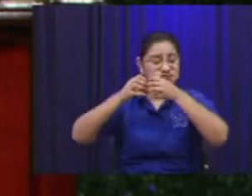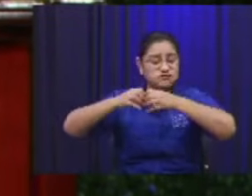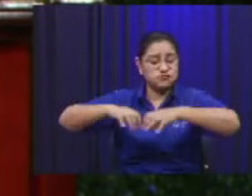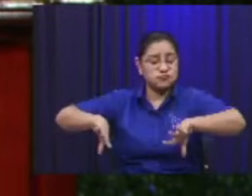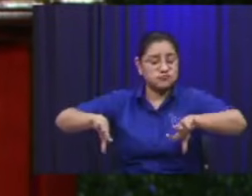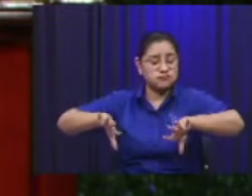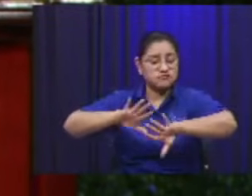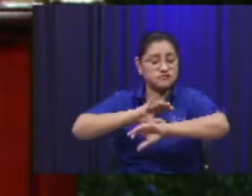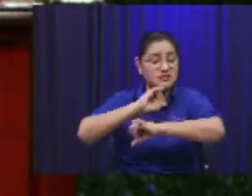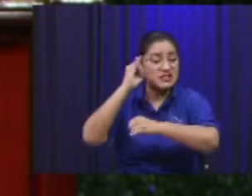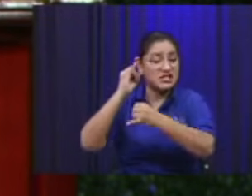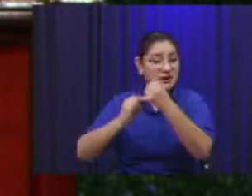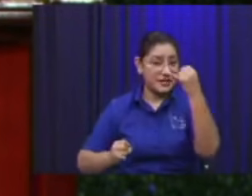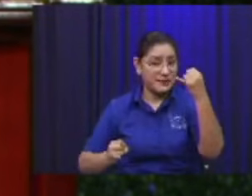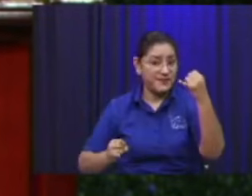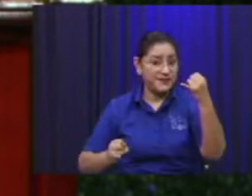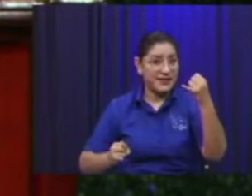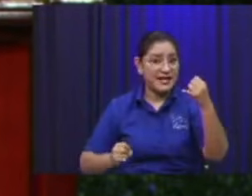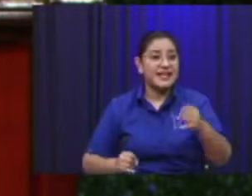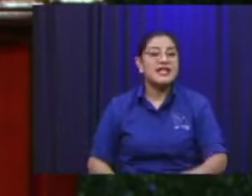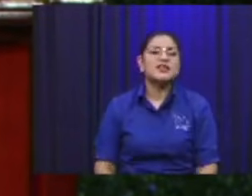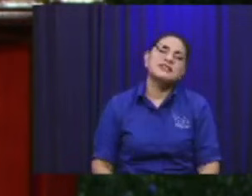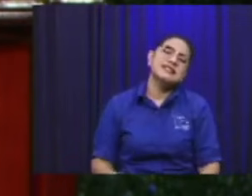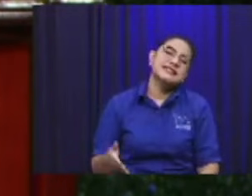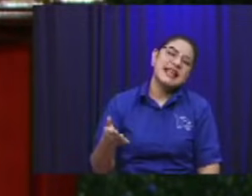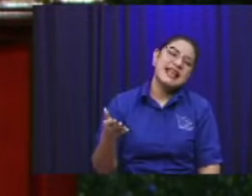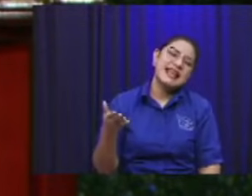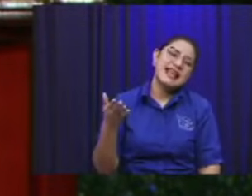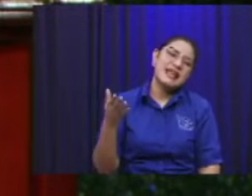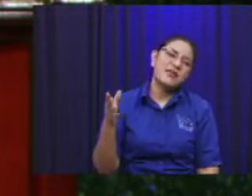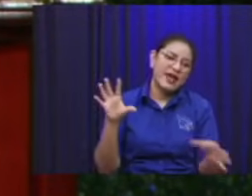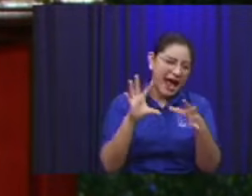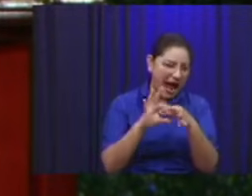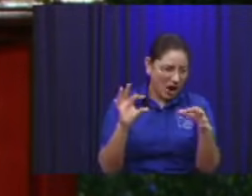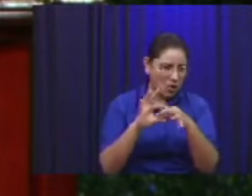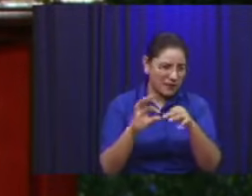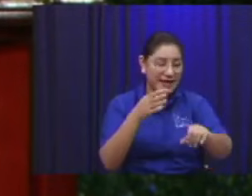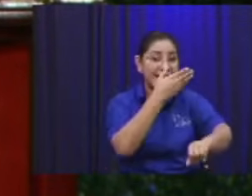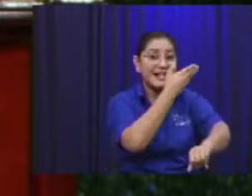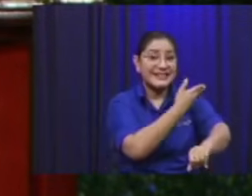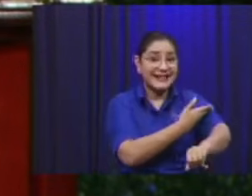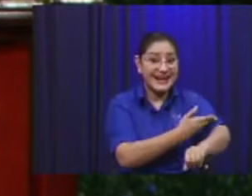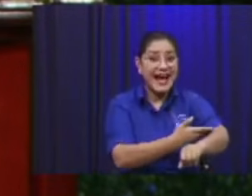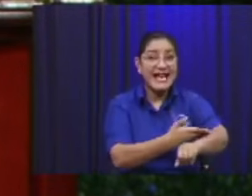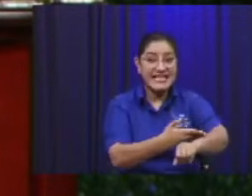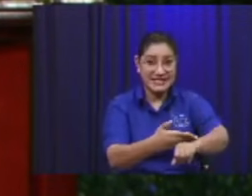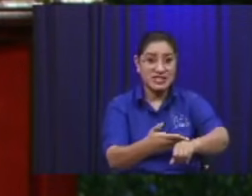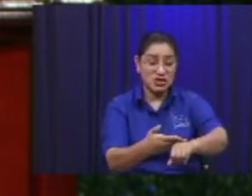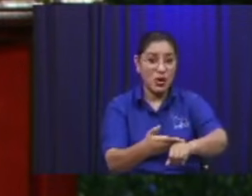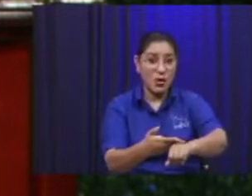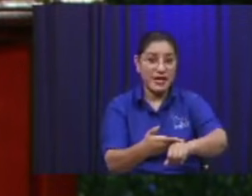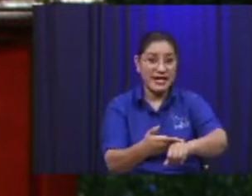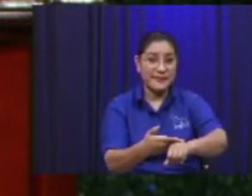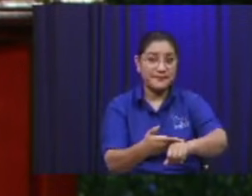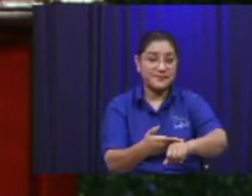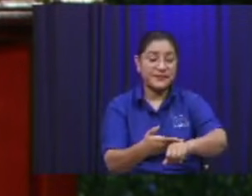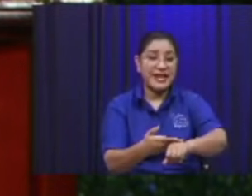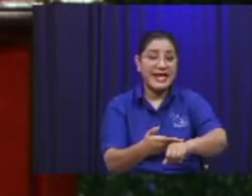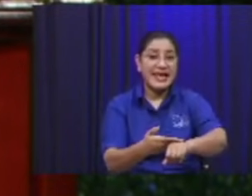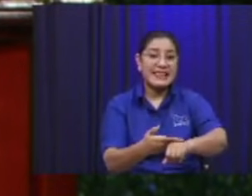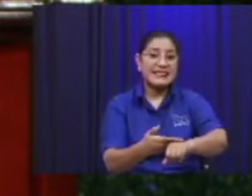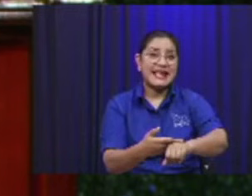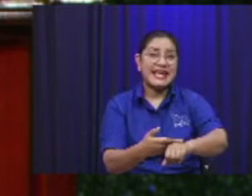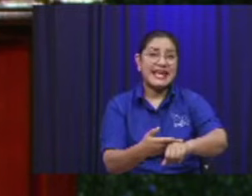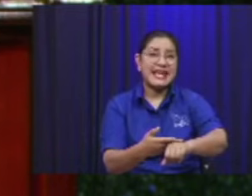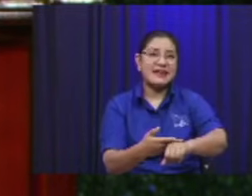miremos la historia esta la habíamos nos habíamos quedado pendientes un poquitito de este tema cuando hablamos de las 10